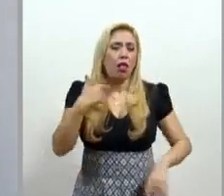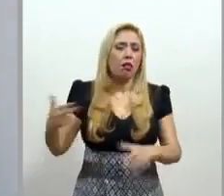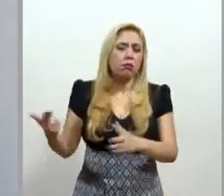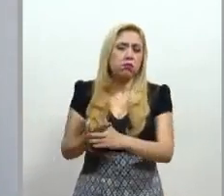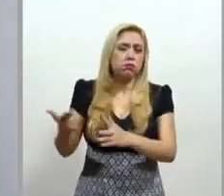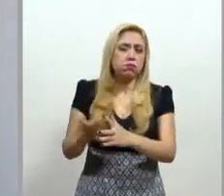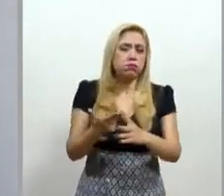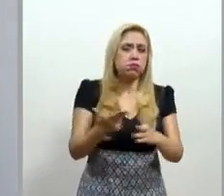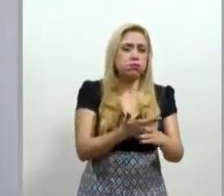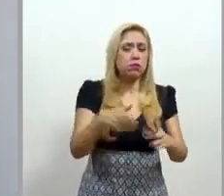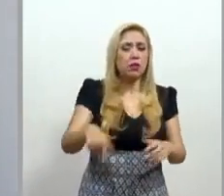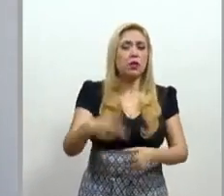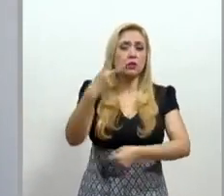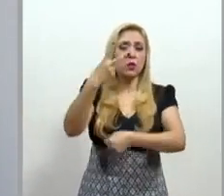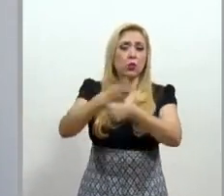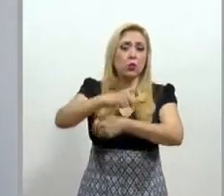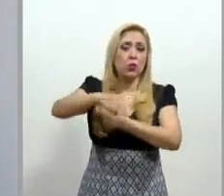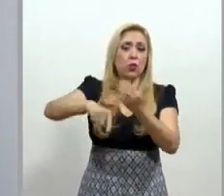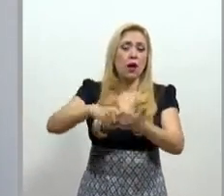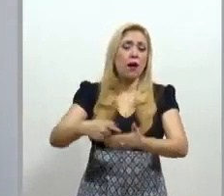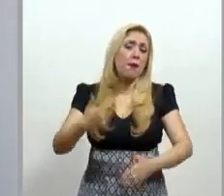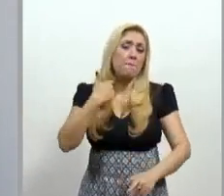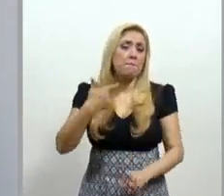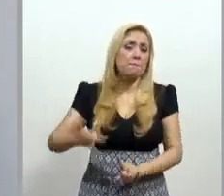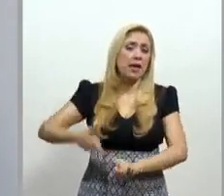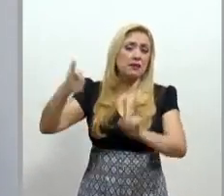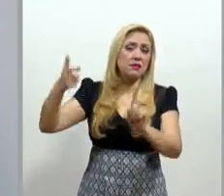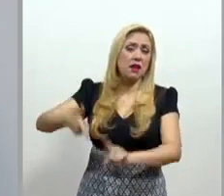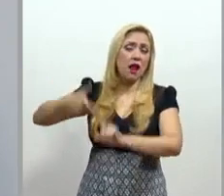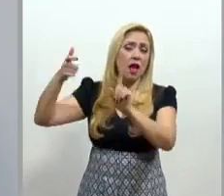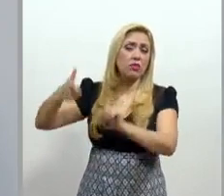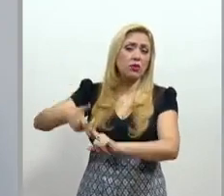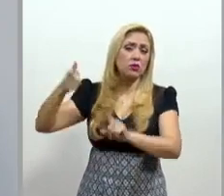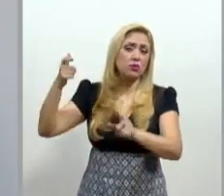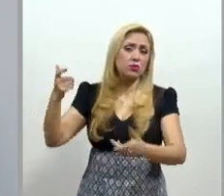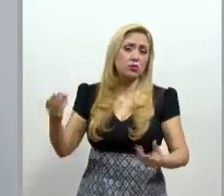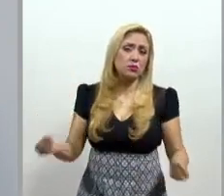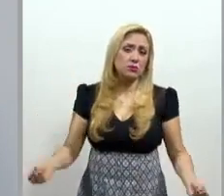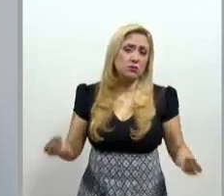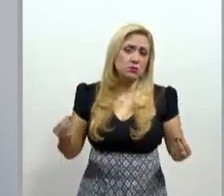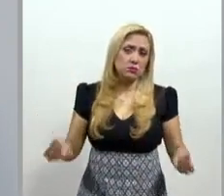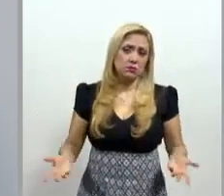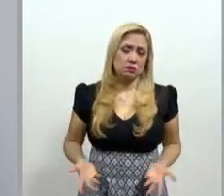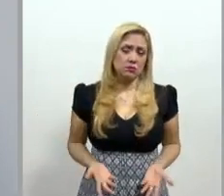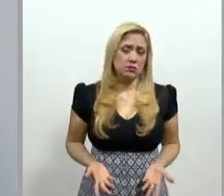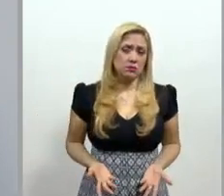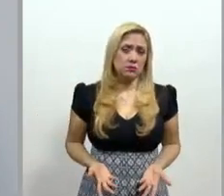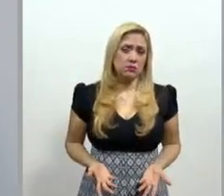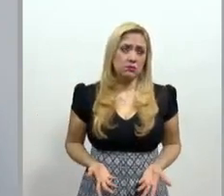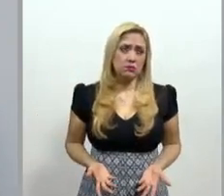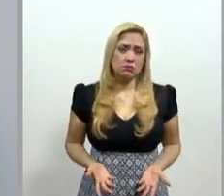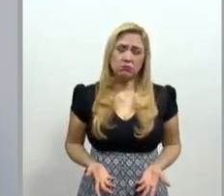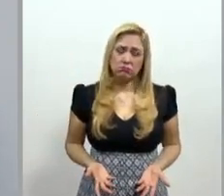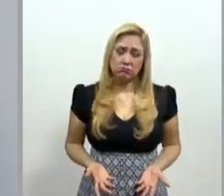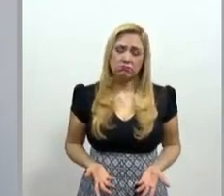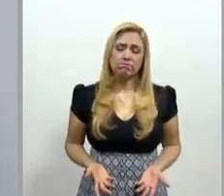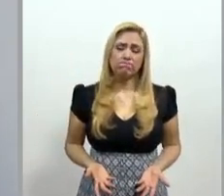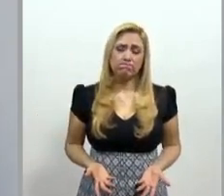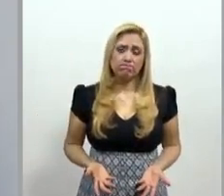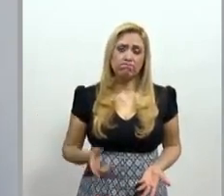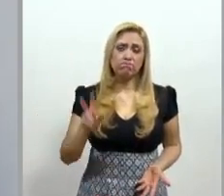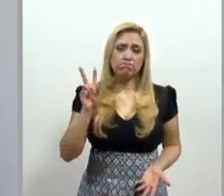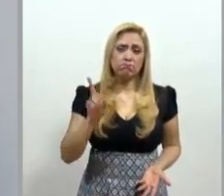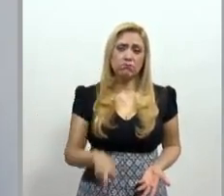segundo país con el mayor número de asesinatos y esta situación, pues, es una de las causas que también han acompañado